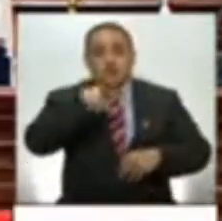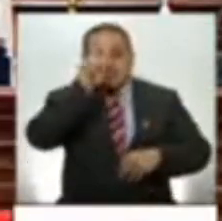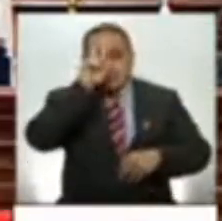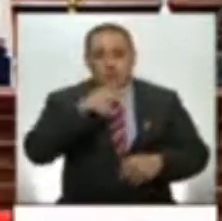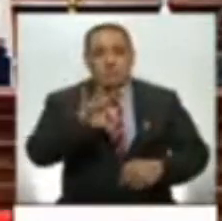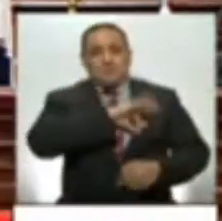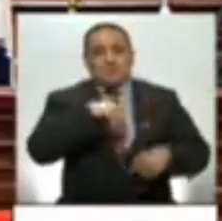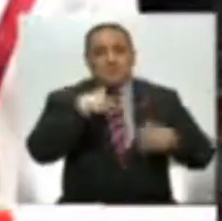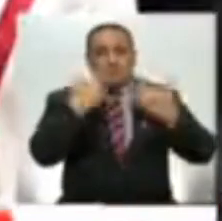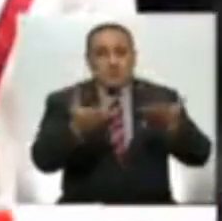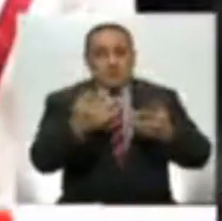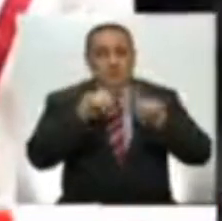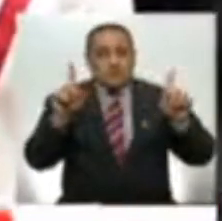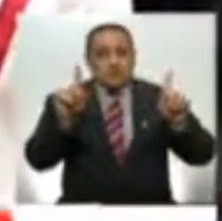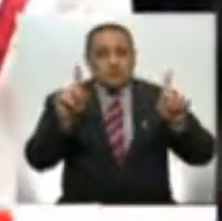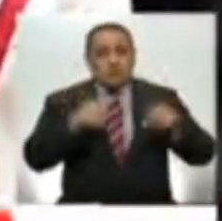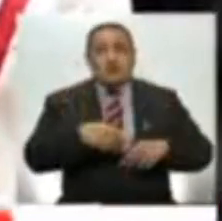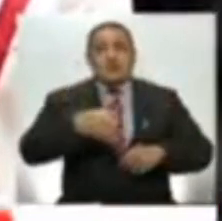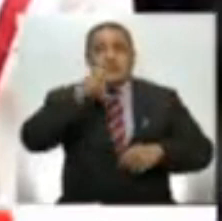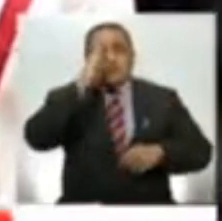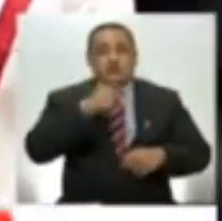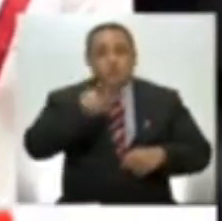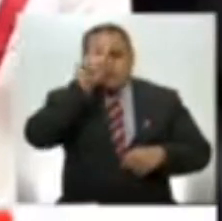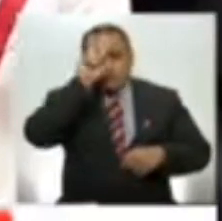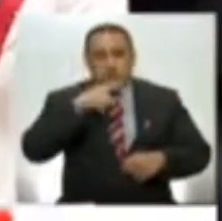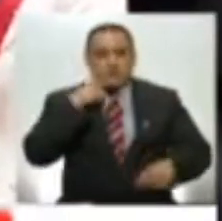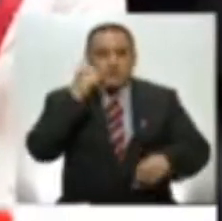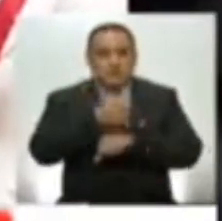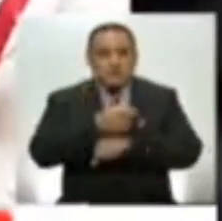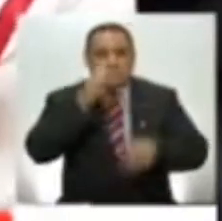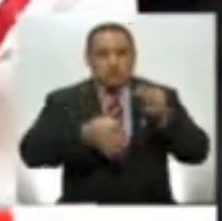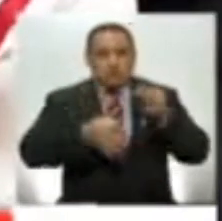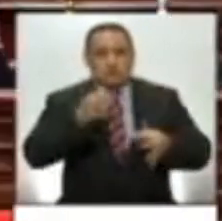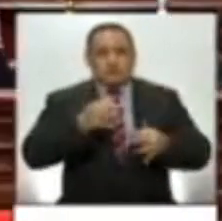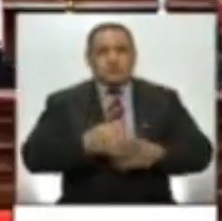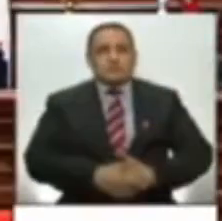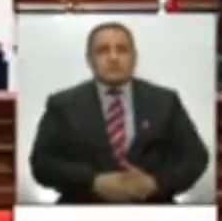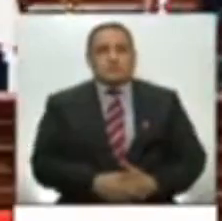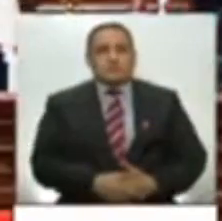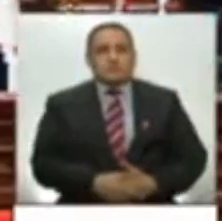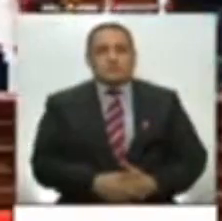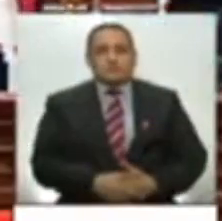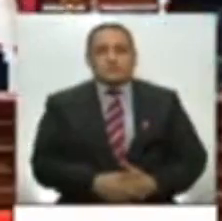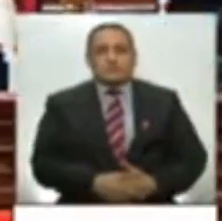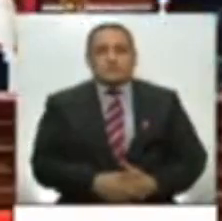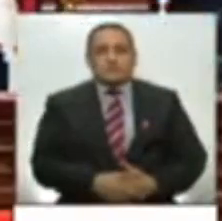patria lo premien, sino que él y la nación se lo demanden.